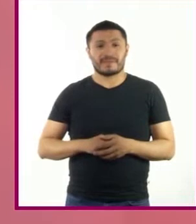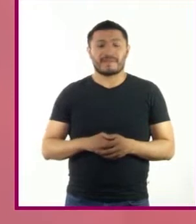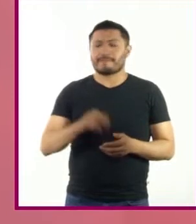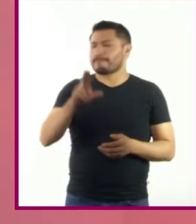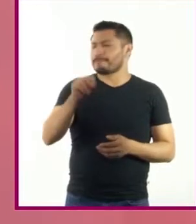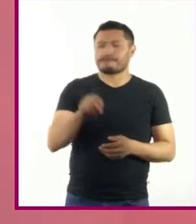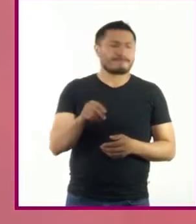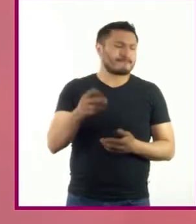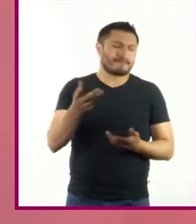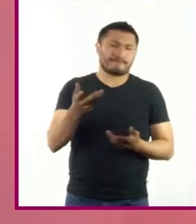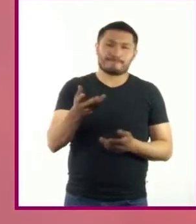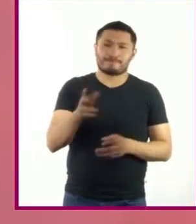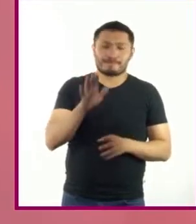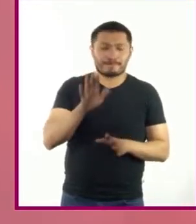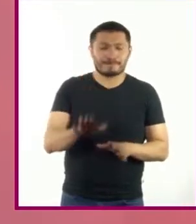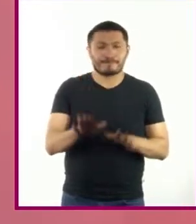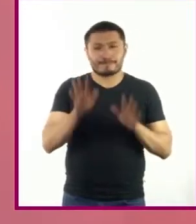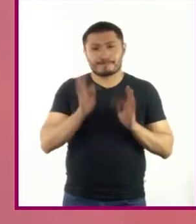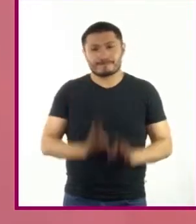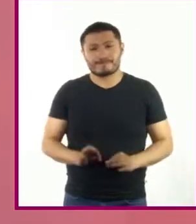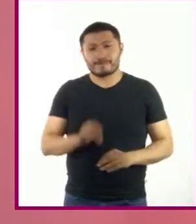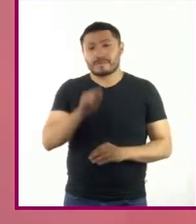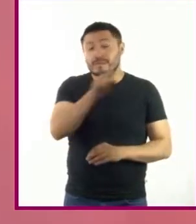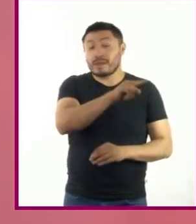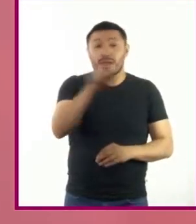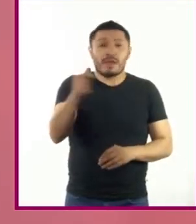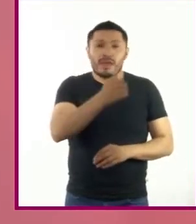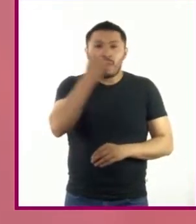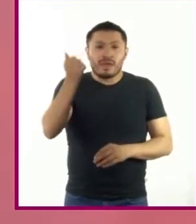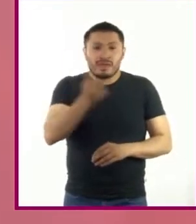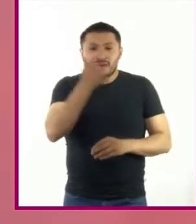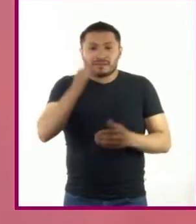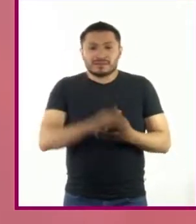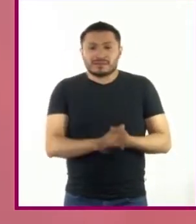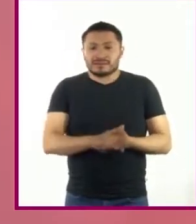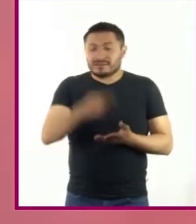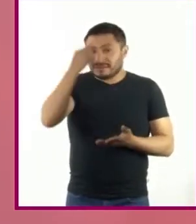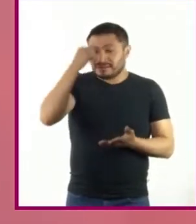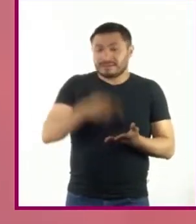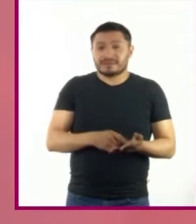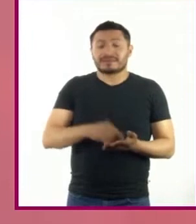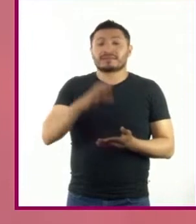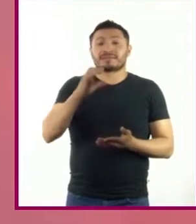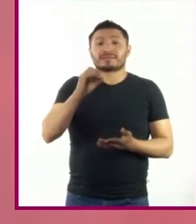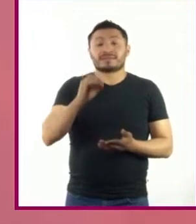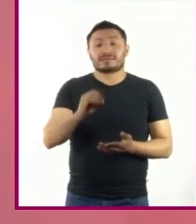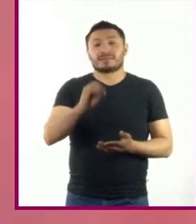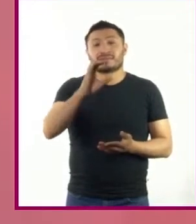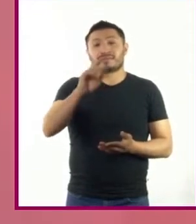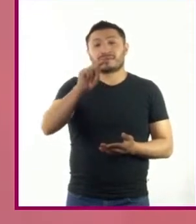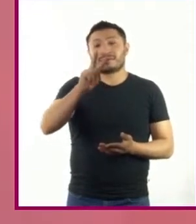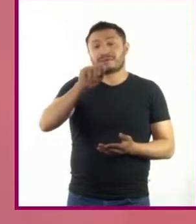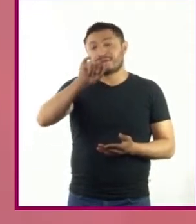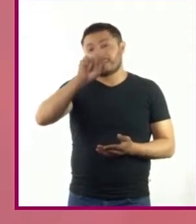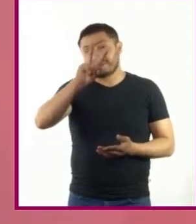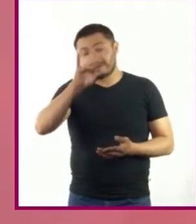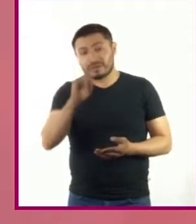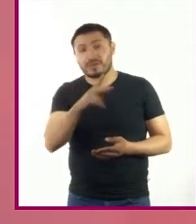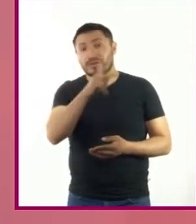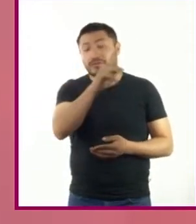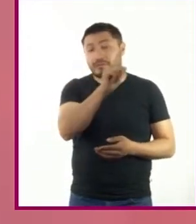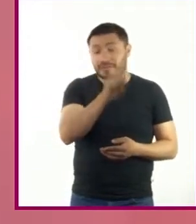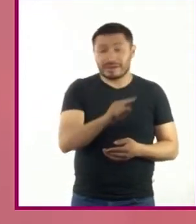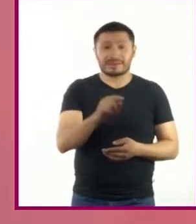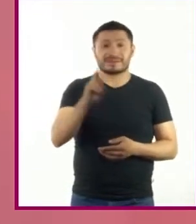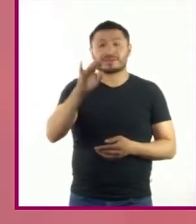debes de sentirte así. Ustedes, alumnas y alumnos, ¿creen que Octavio Paz, Rosario Castellanos, Albert